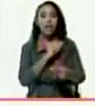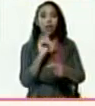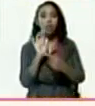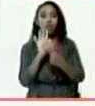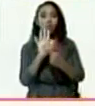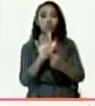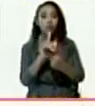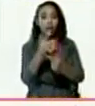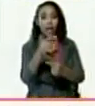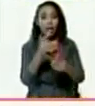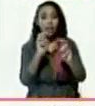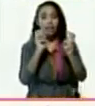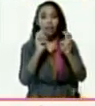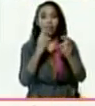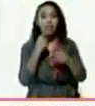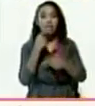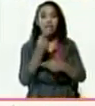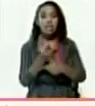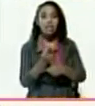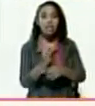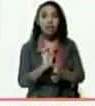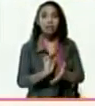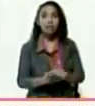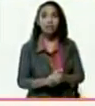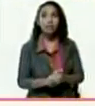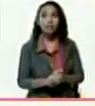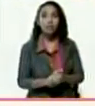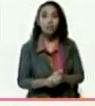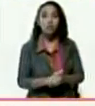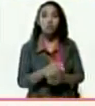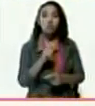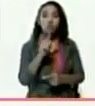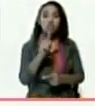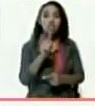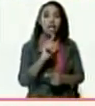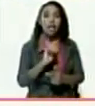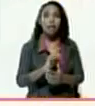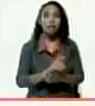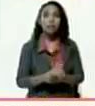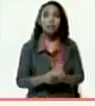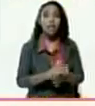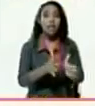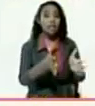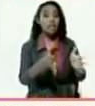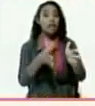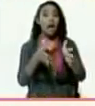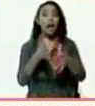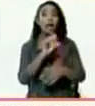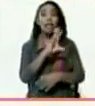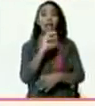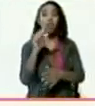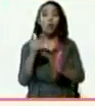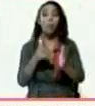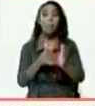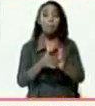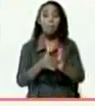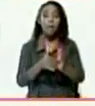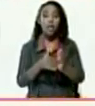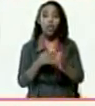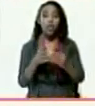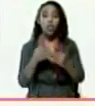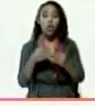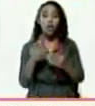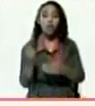titular. Dicen que usted gana $500.000 mensuales por